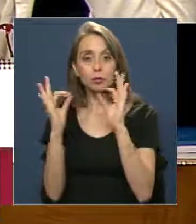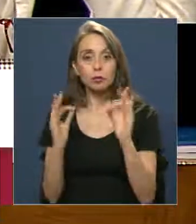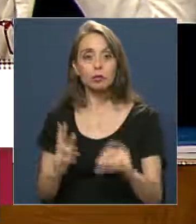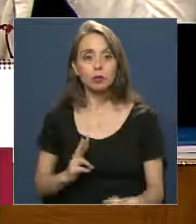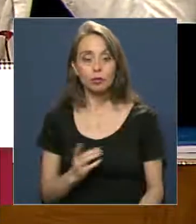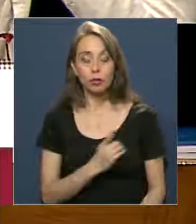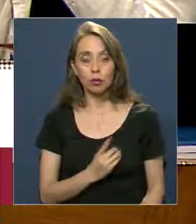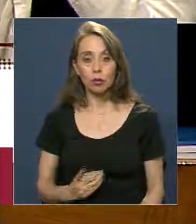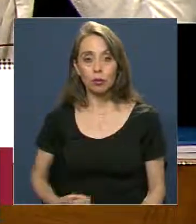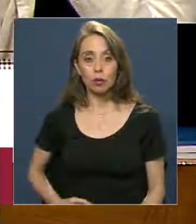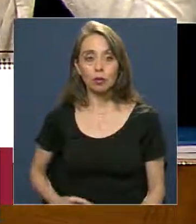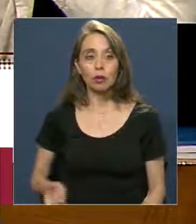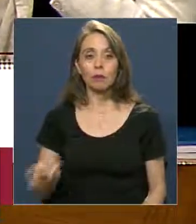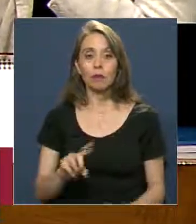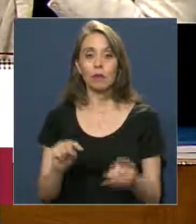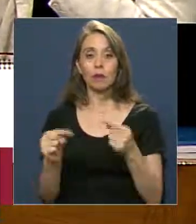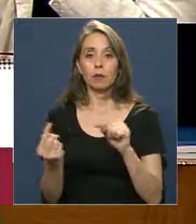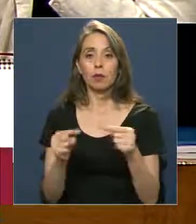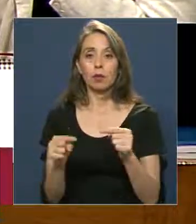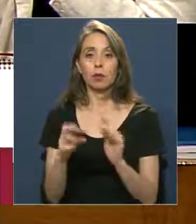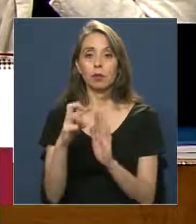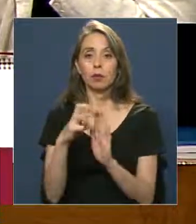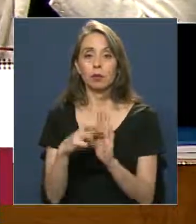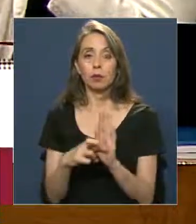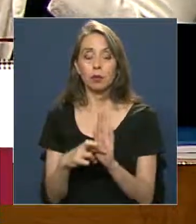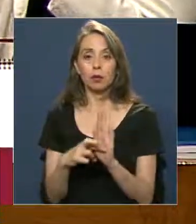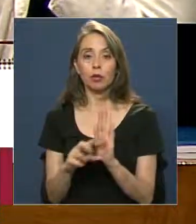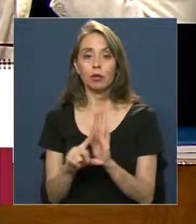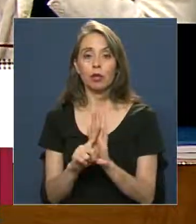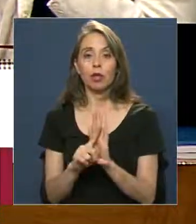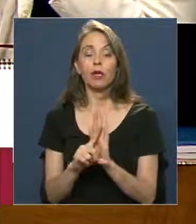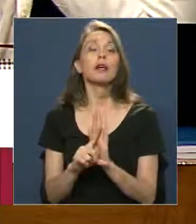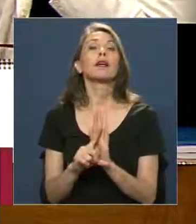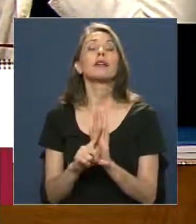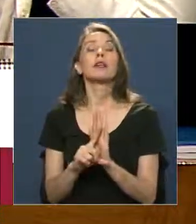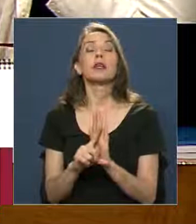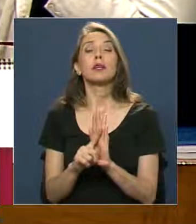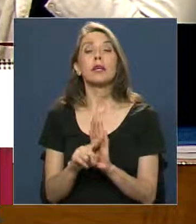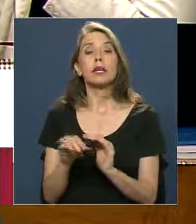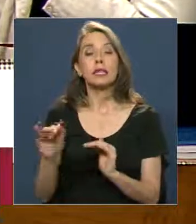diputados, retomamos el debate del proyecto de incitación a la violencia.